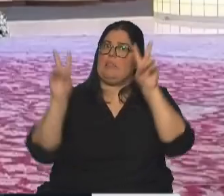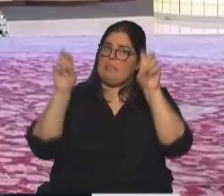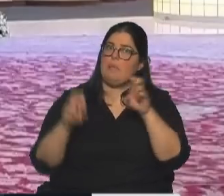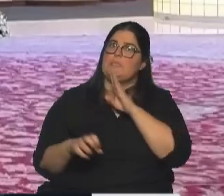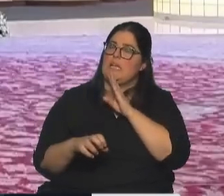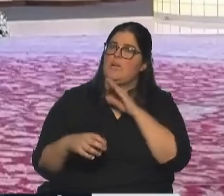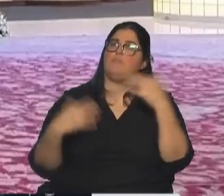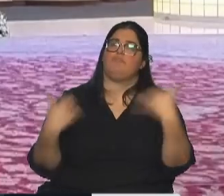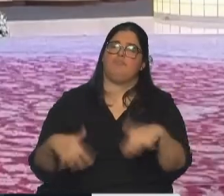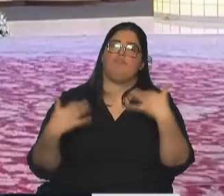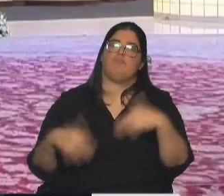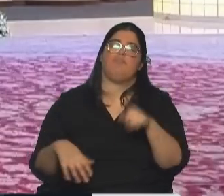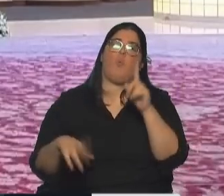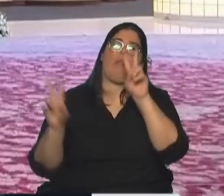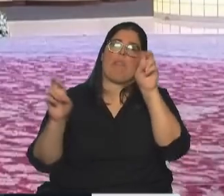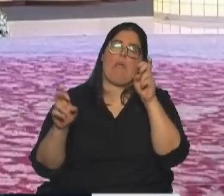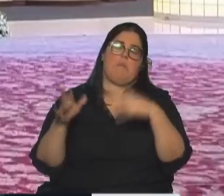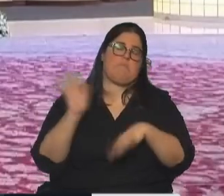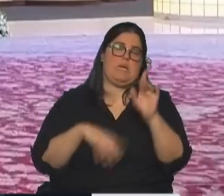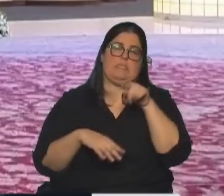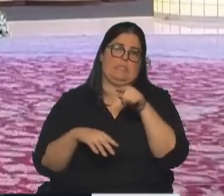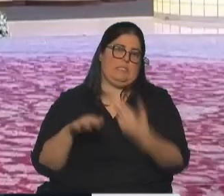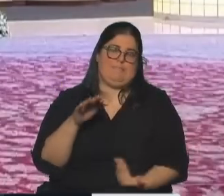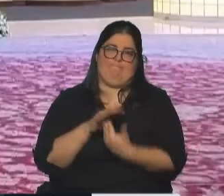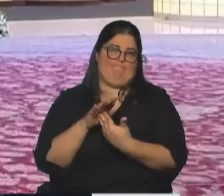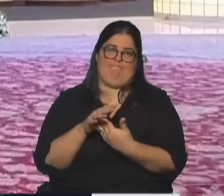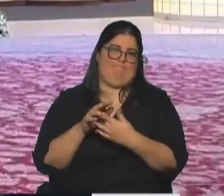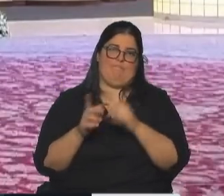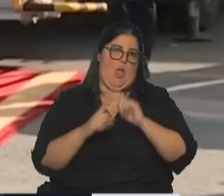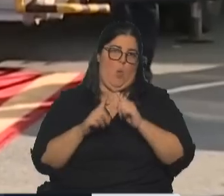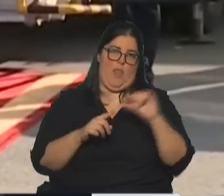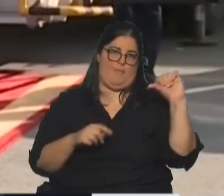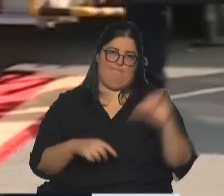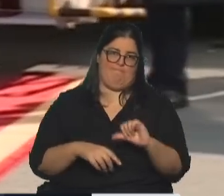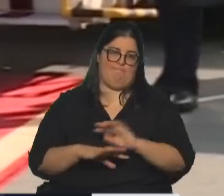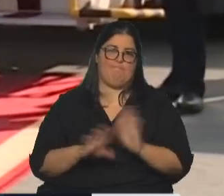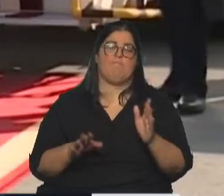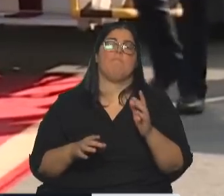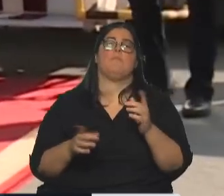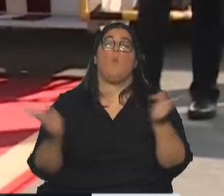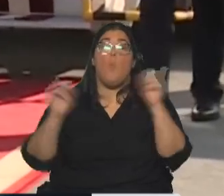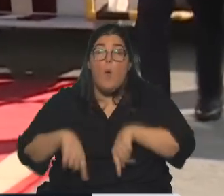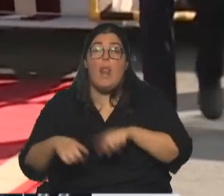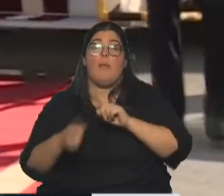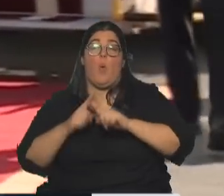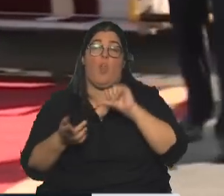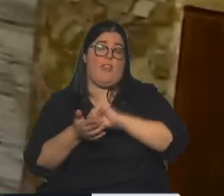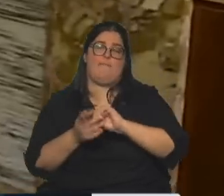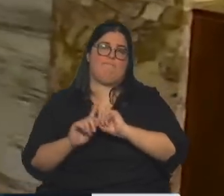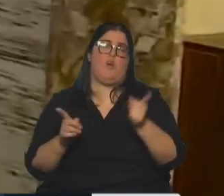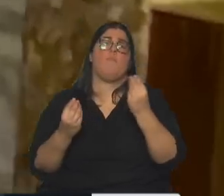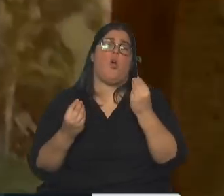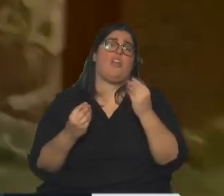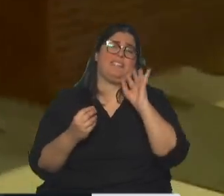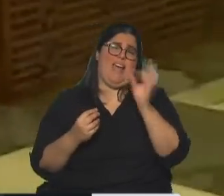los grandes fundamentos por los cuales no se llega a un acuerdo o no se retoma el acuerdo con Irán. Porque sabemos que Israel se